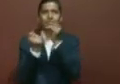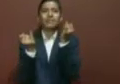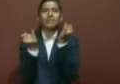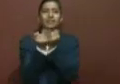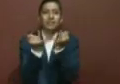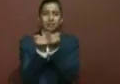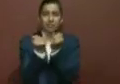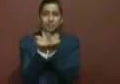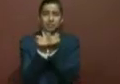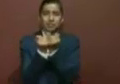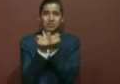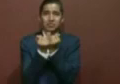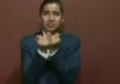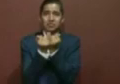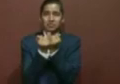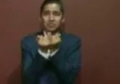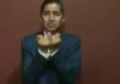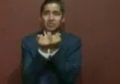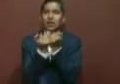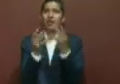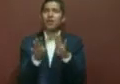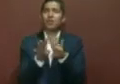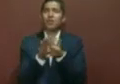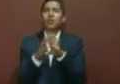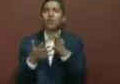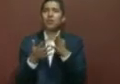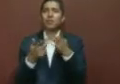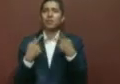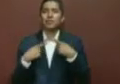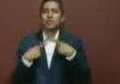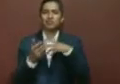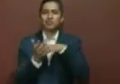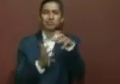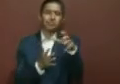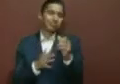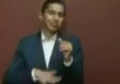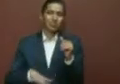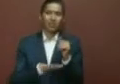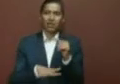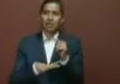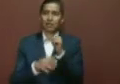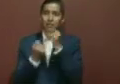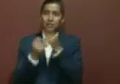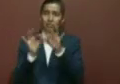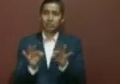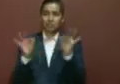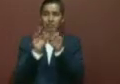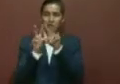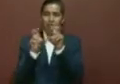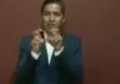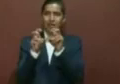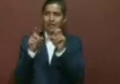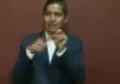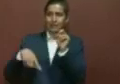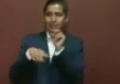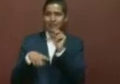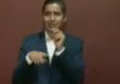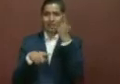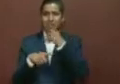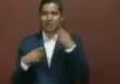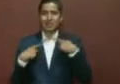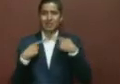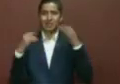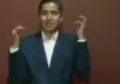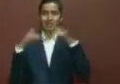de audiencia, digamos, sin duda para ustedes es un tema importante. La audiencia es lo que